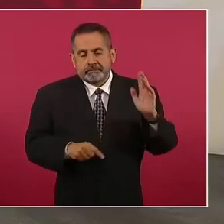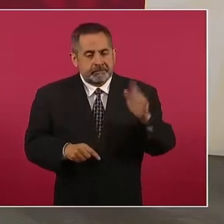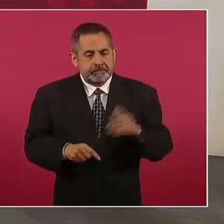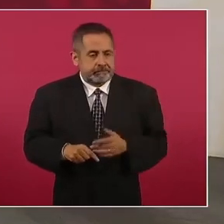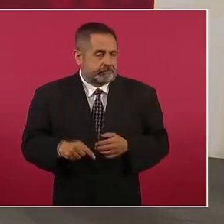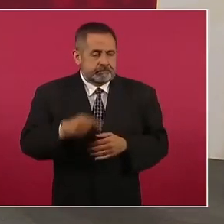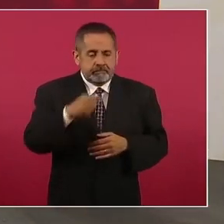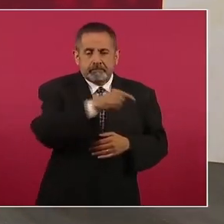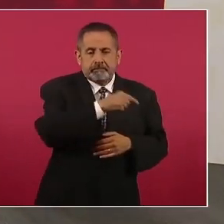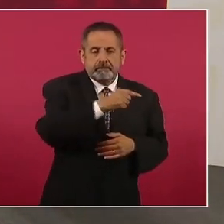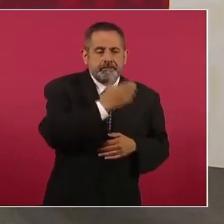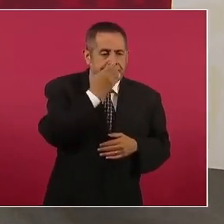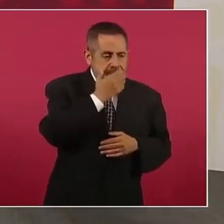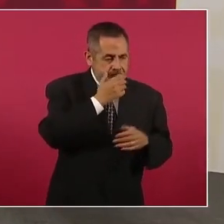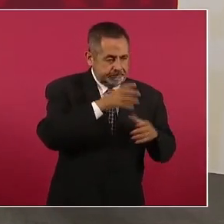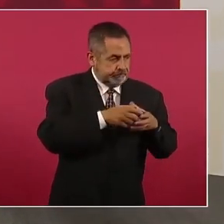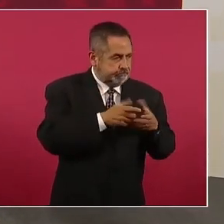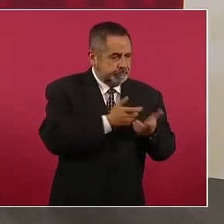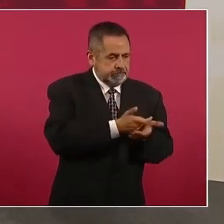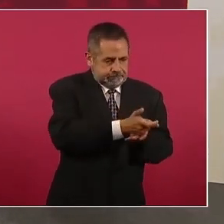estos conservadores,